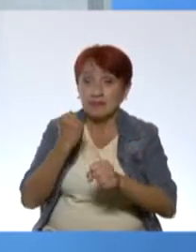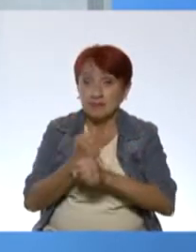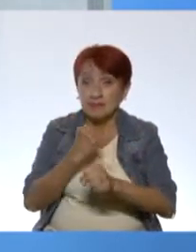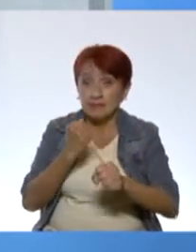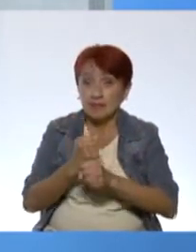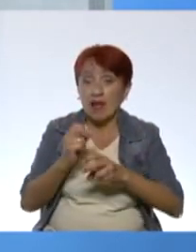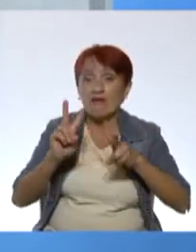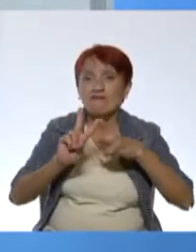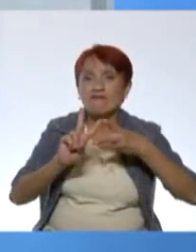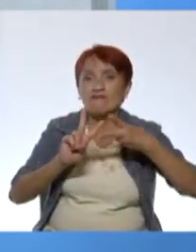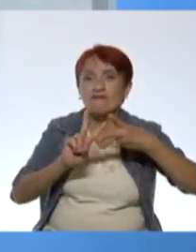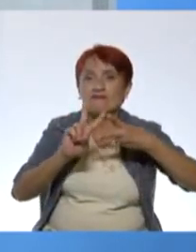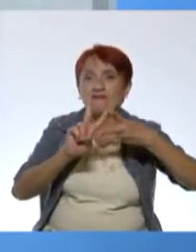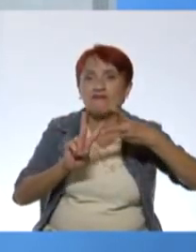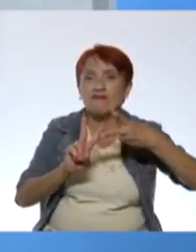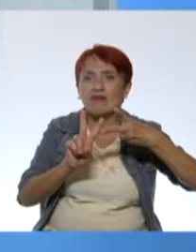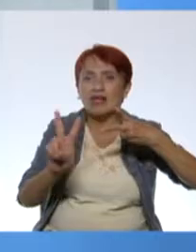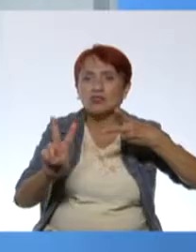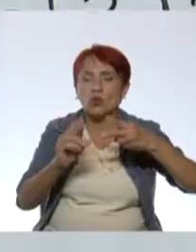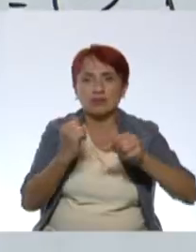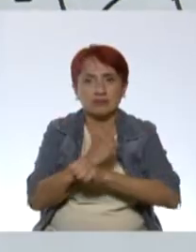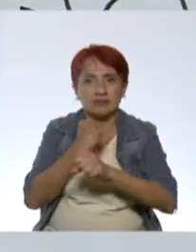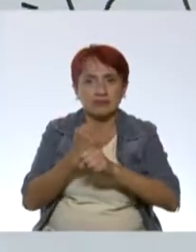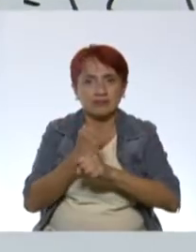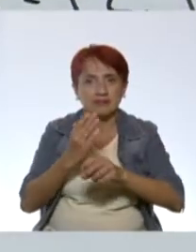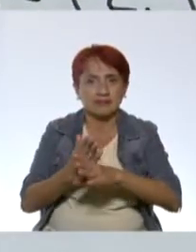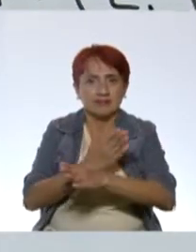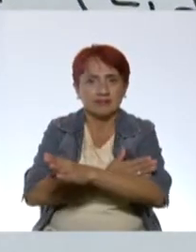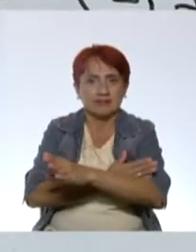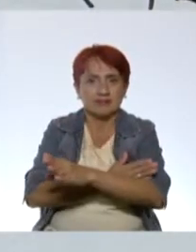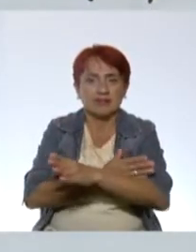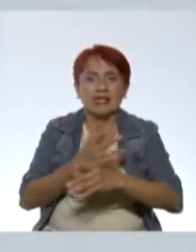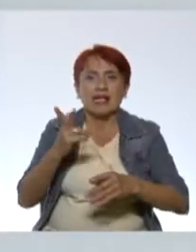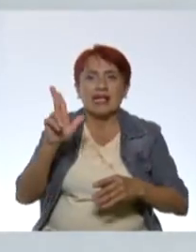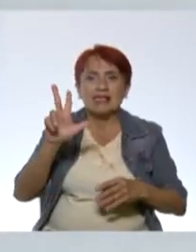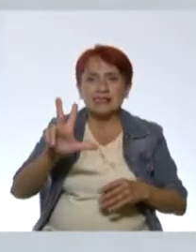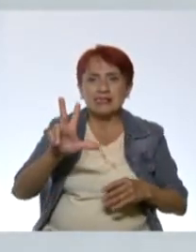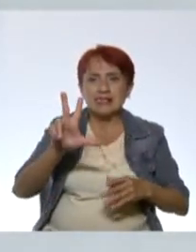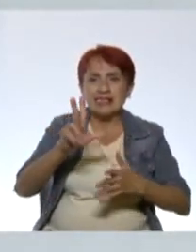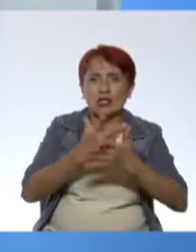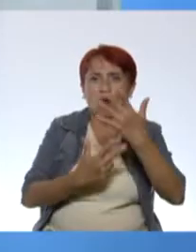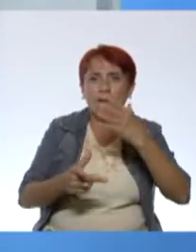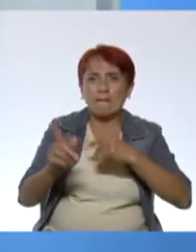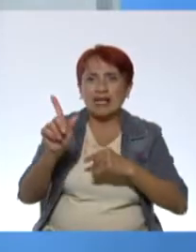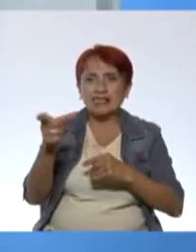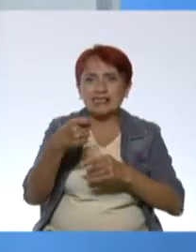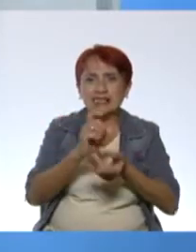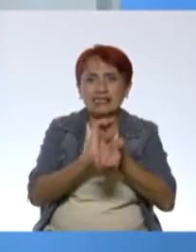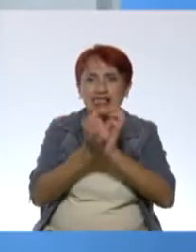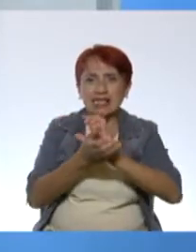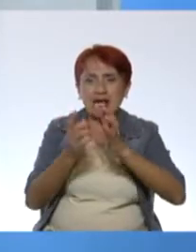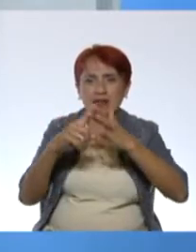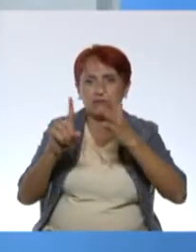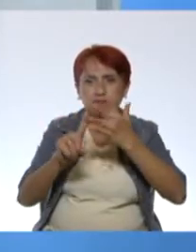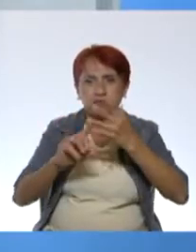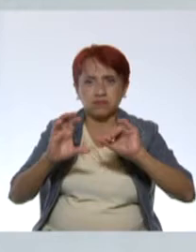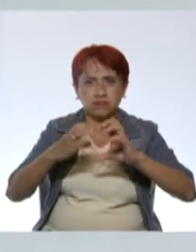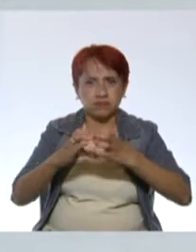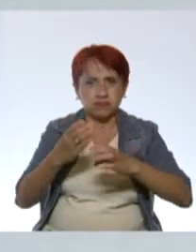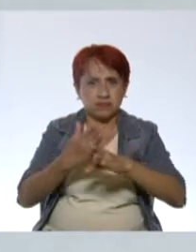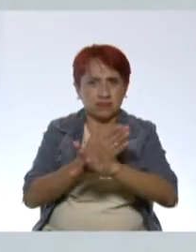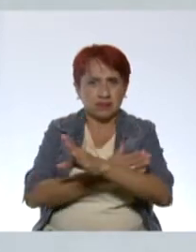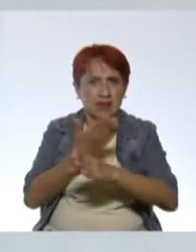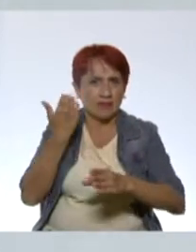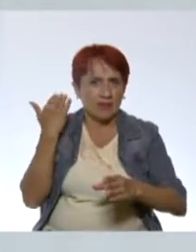Para trabajar este tipo de vectores, nosotros debemos haber trabajado con lo que era trigonometría. Vimos trigonometría en clases anteriores y lo único